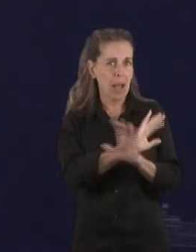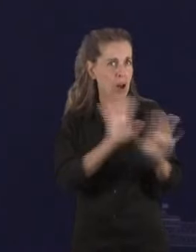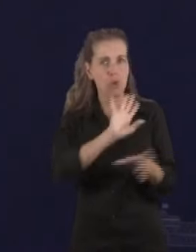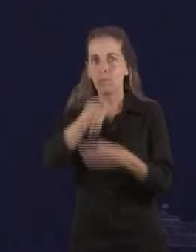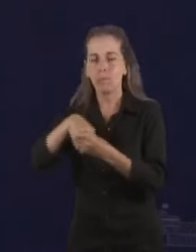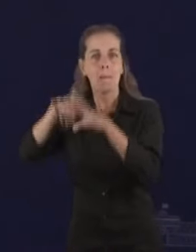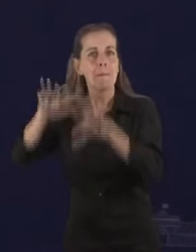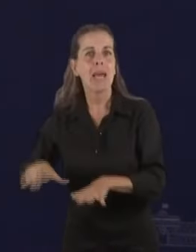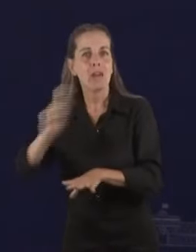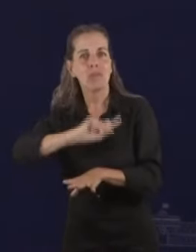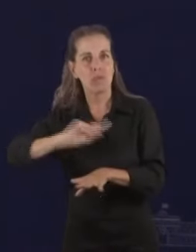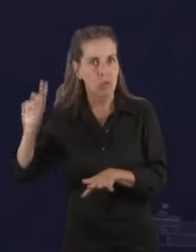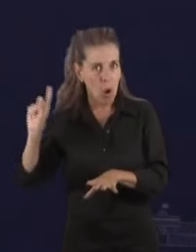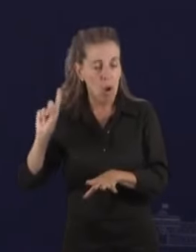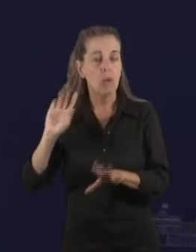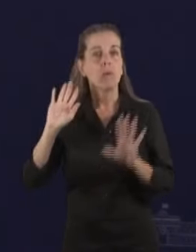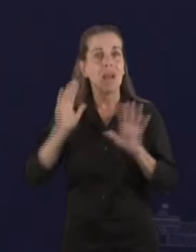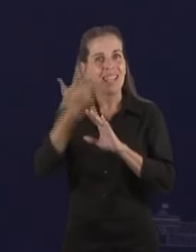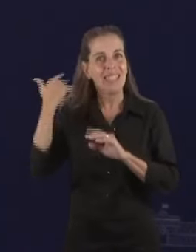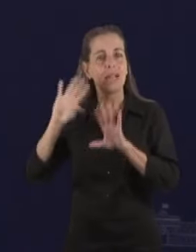a este paro, que ha representado solo al